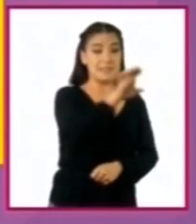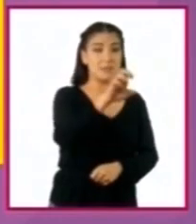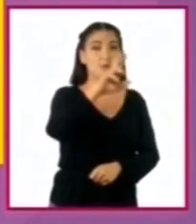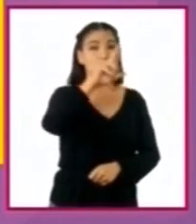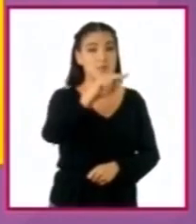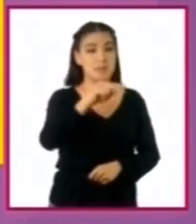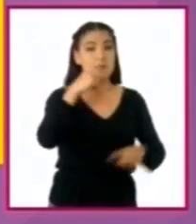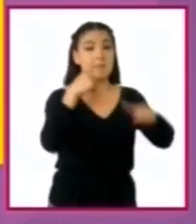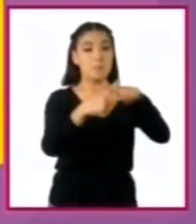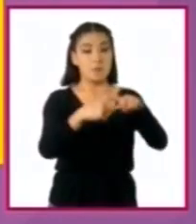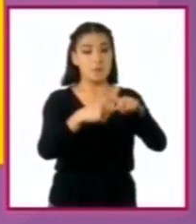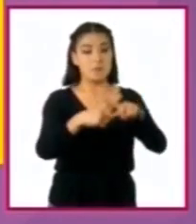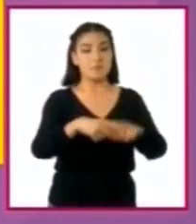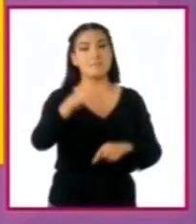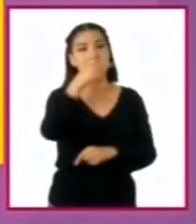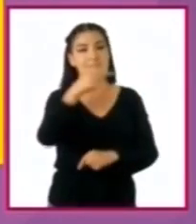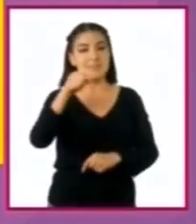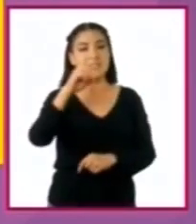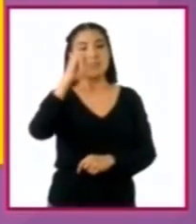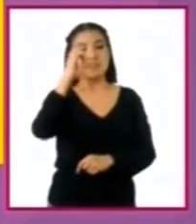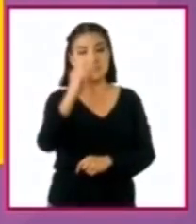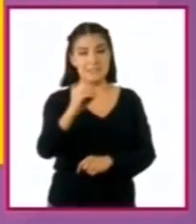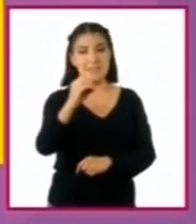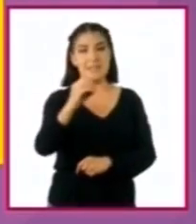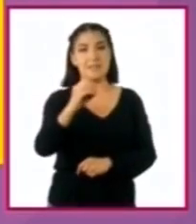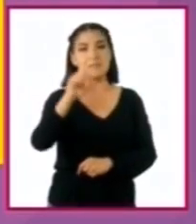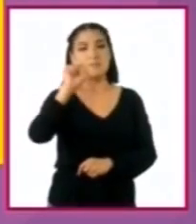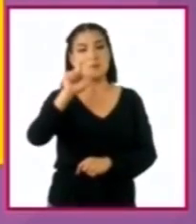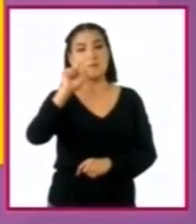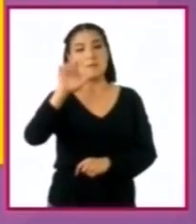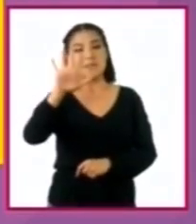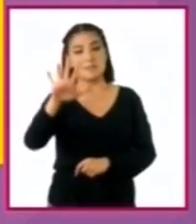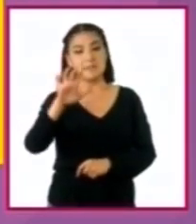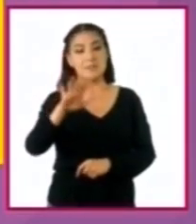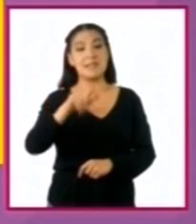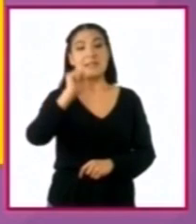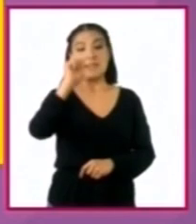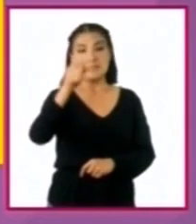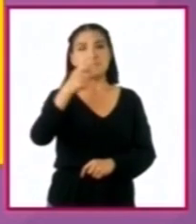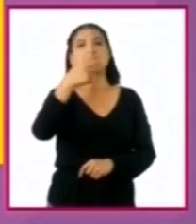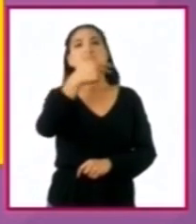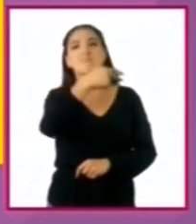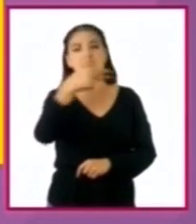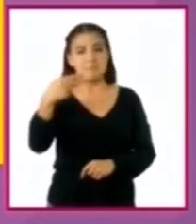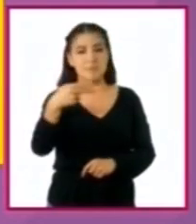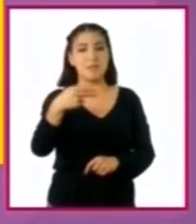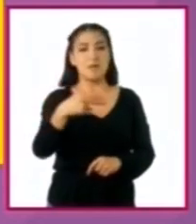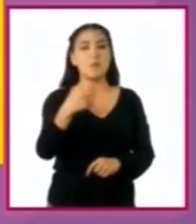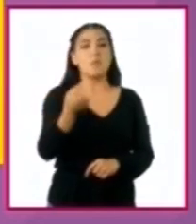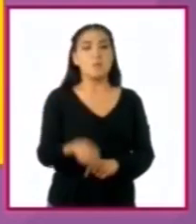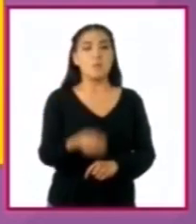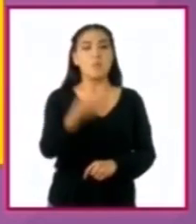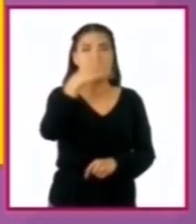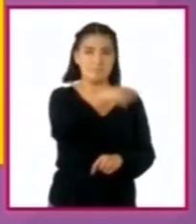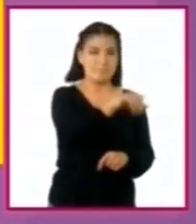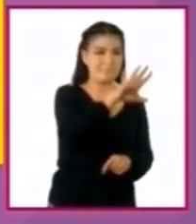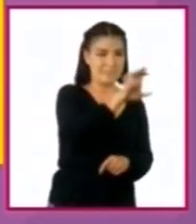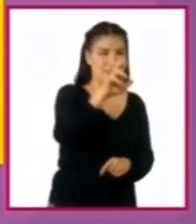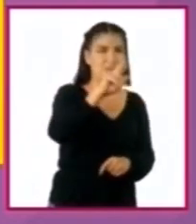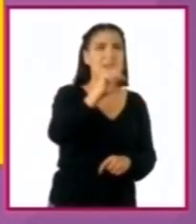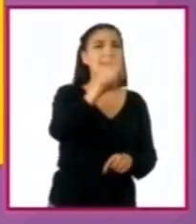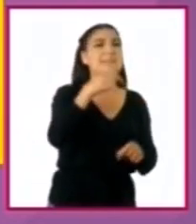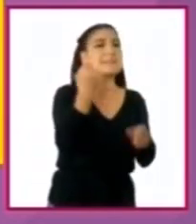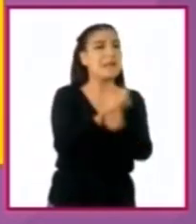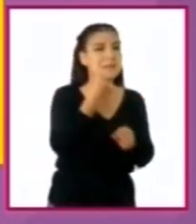580 por 25 centésimos negativo, donde los 580 es el precio total de los zapatos,